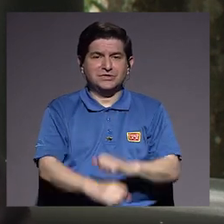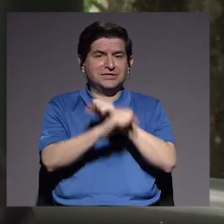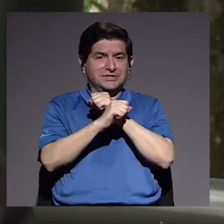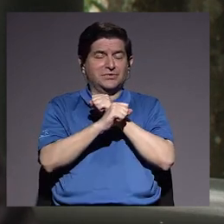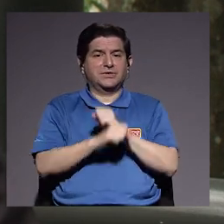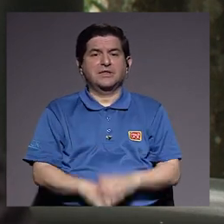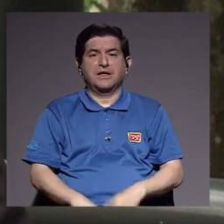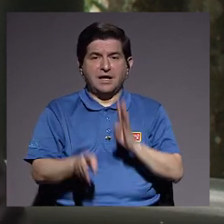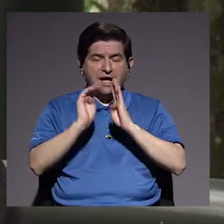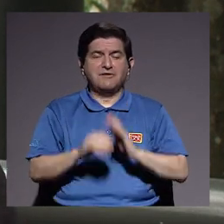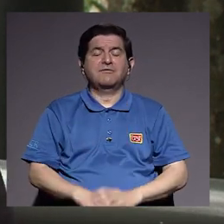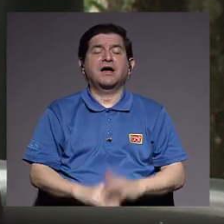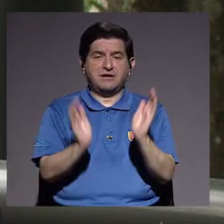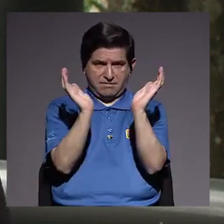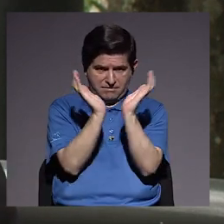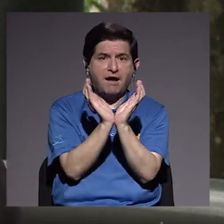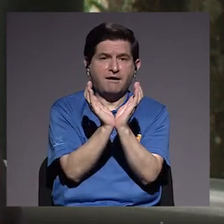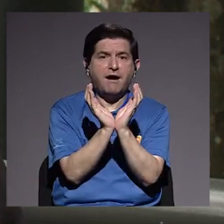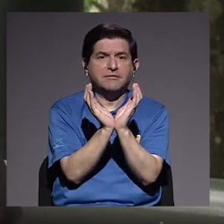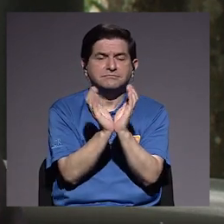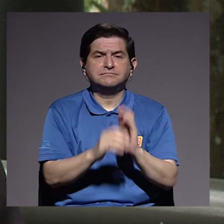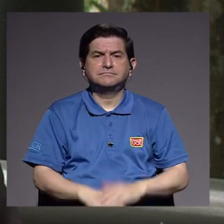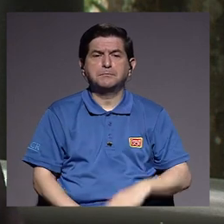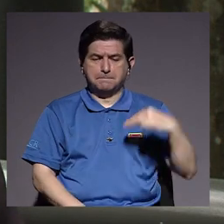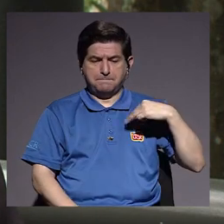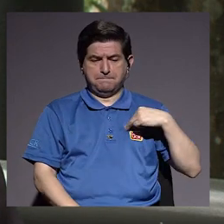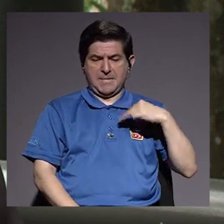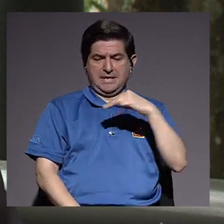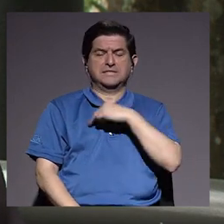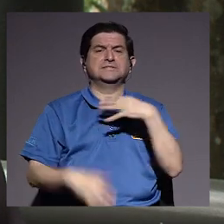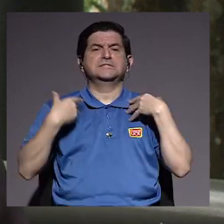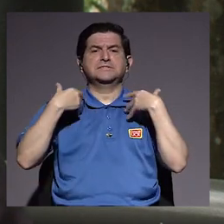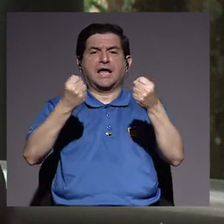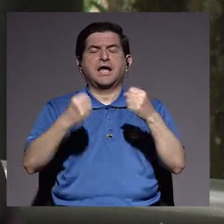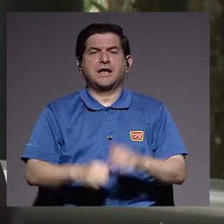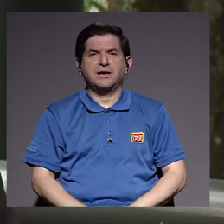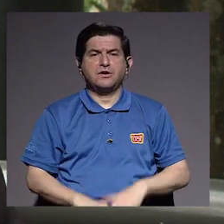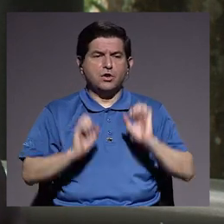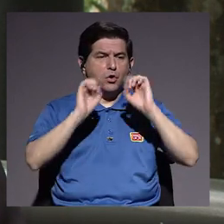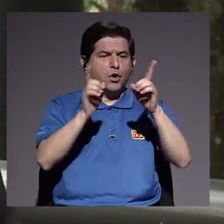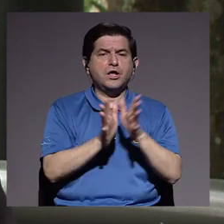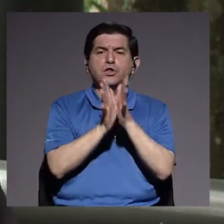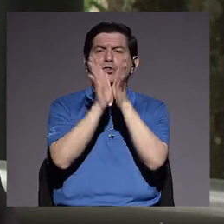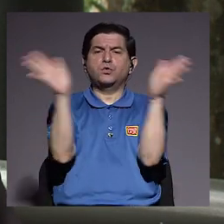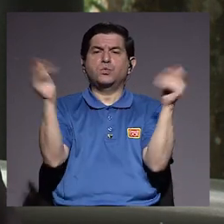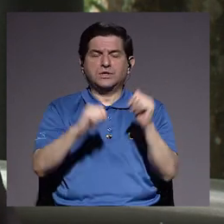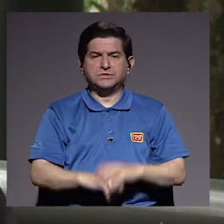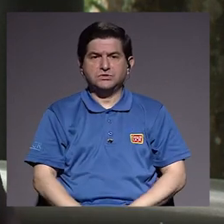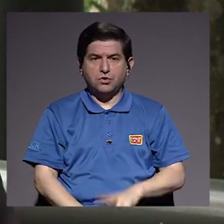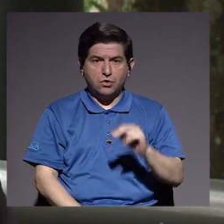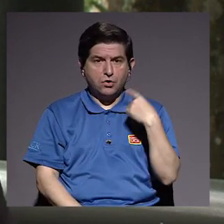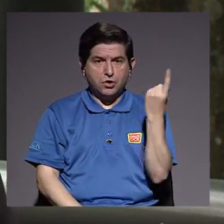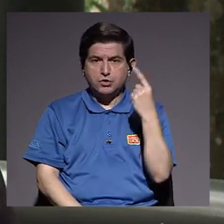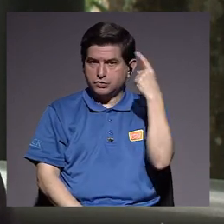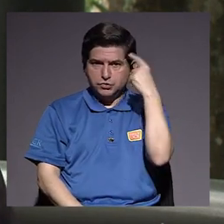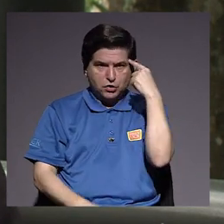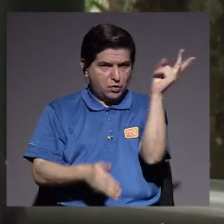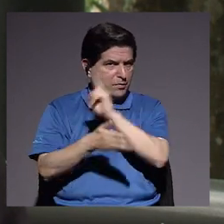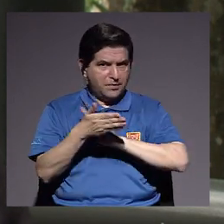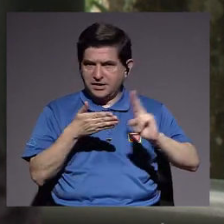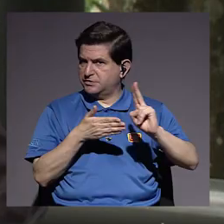hablando del Ministerio de Salud, estamos hablando de la educación pública, y no solo estoy pensando en las universidades, estoy pensando primaria,